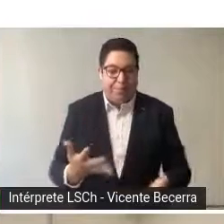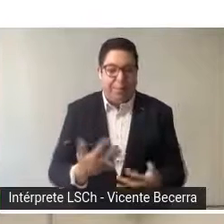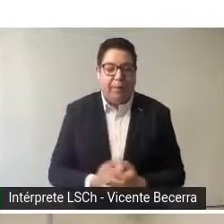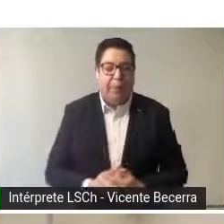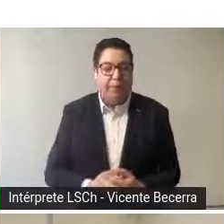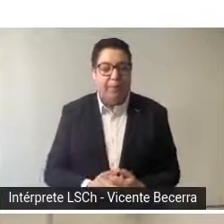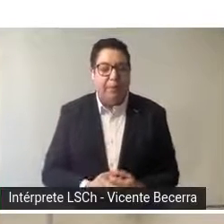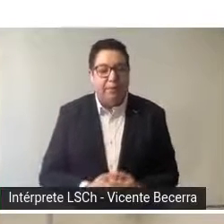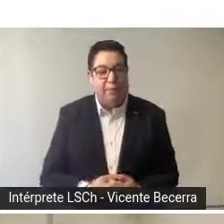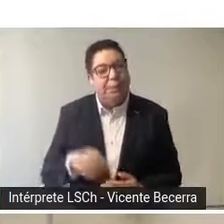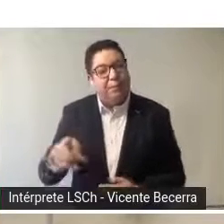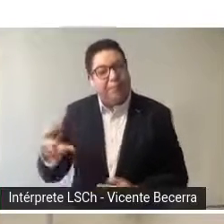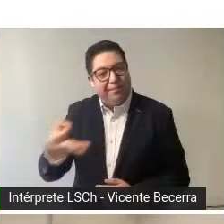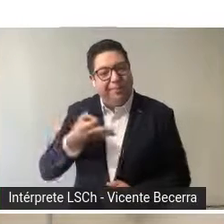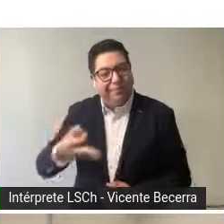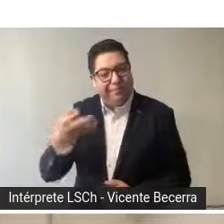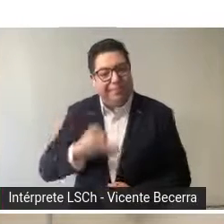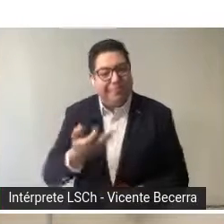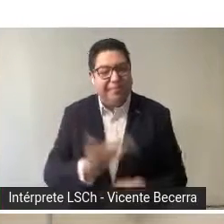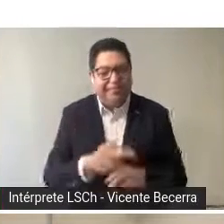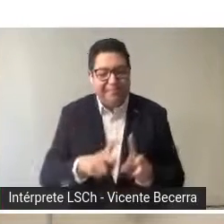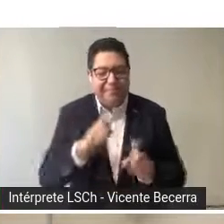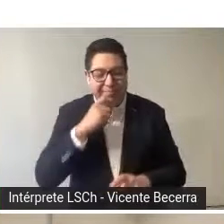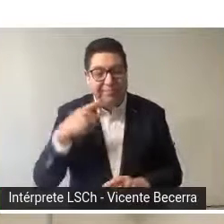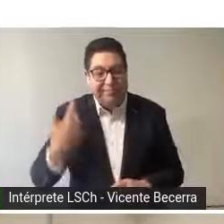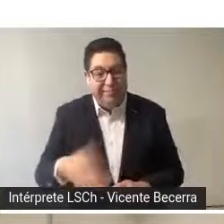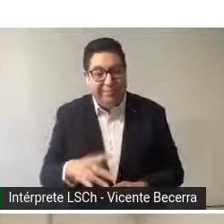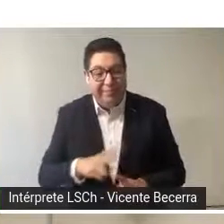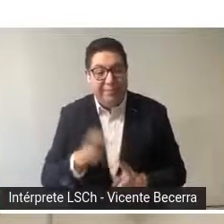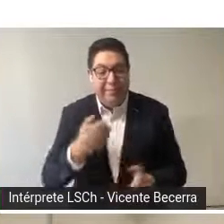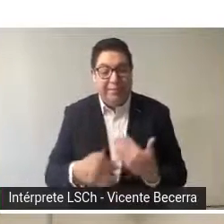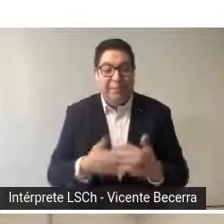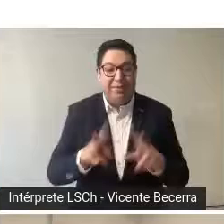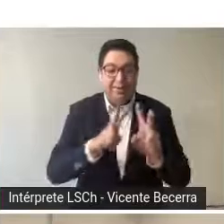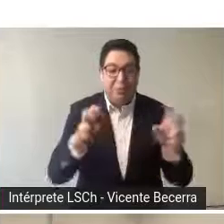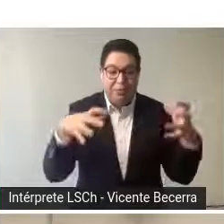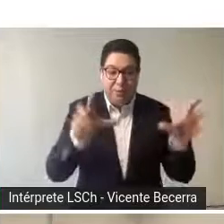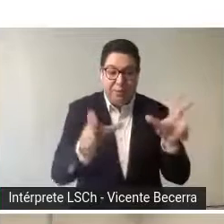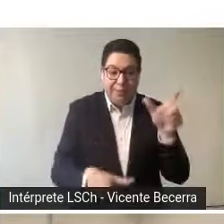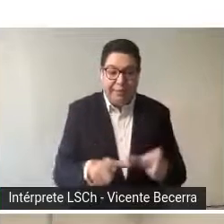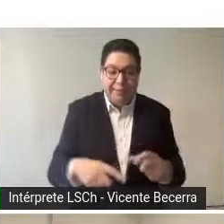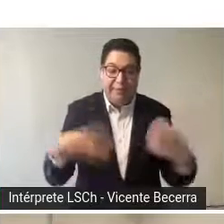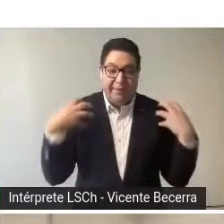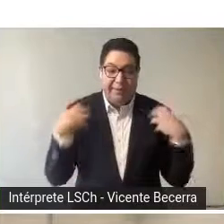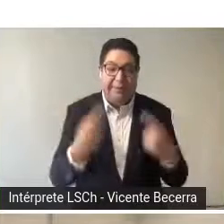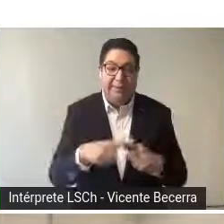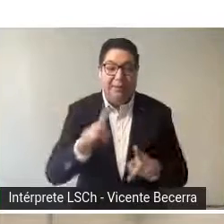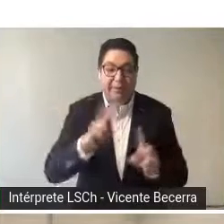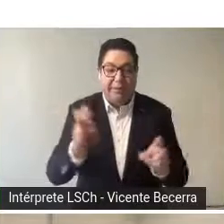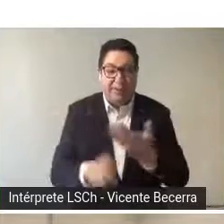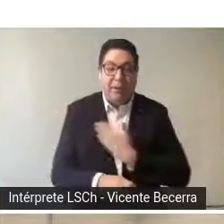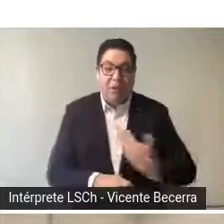lo dijiste, Román. Creo que las jornadas de escucha que organizó Gobierno Digital,